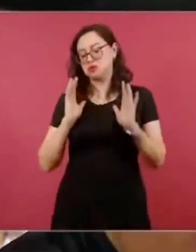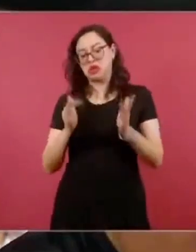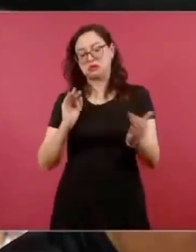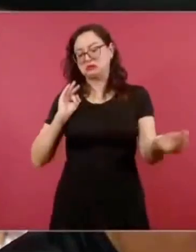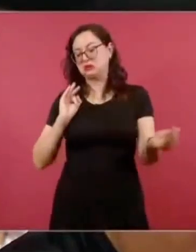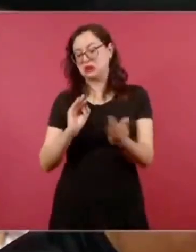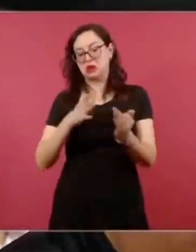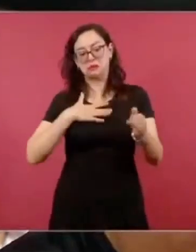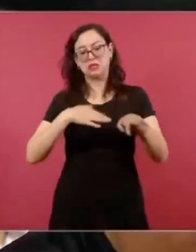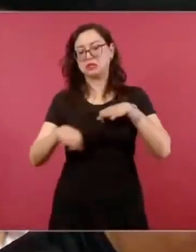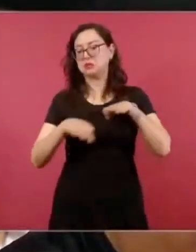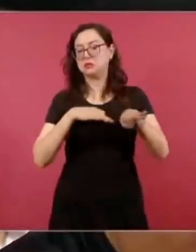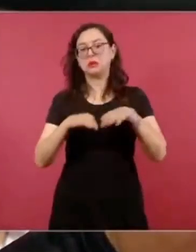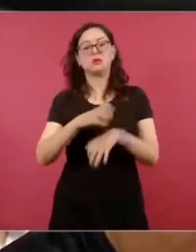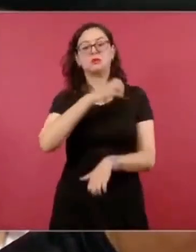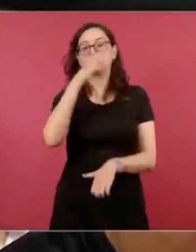meses.